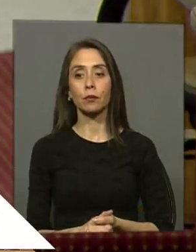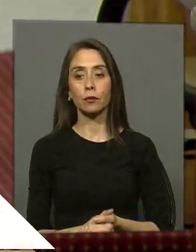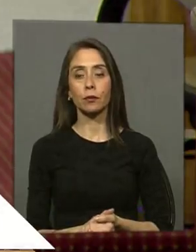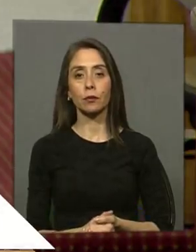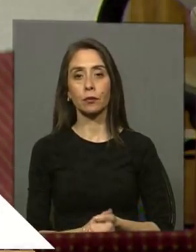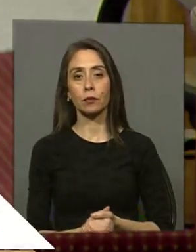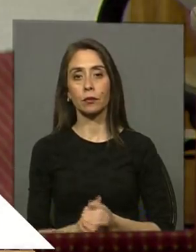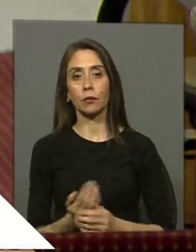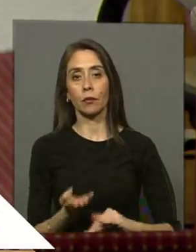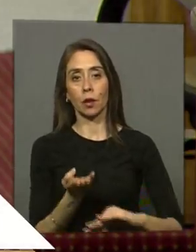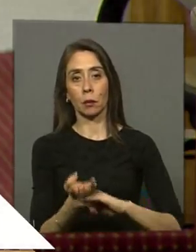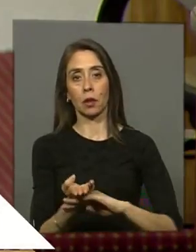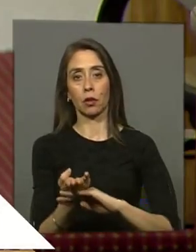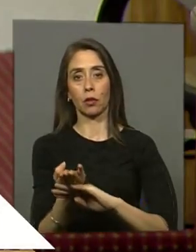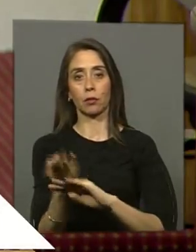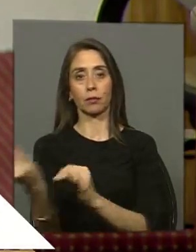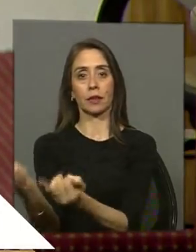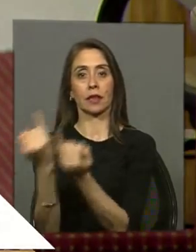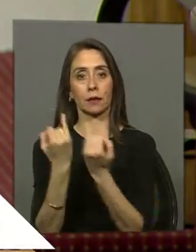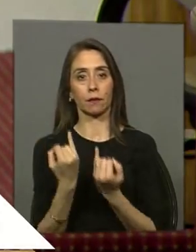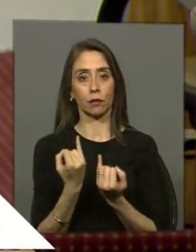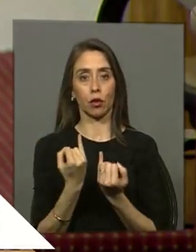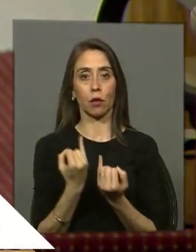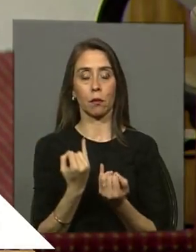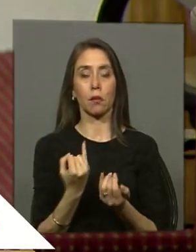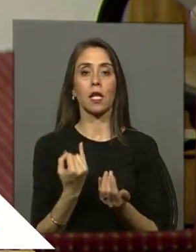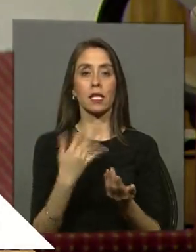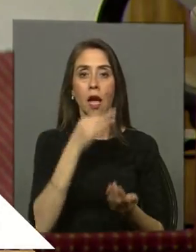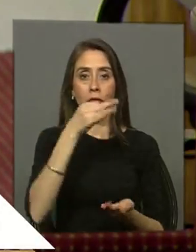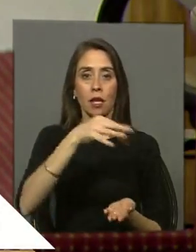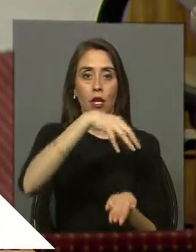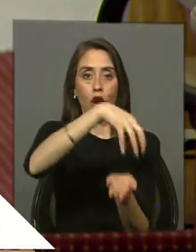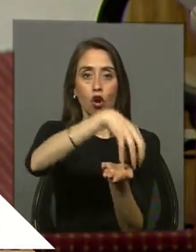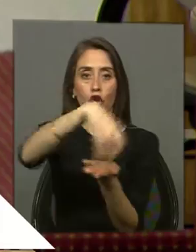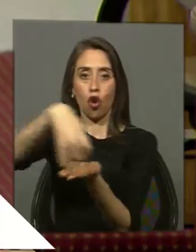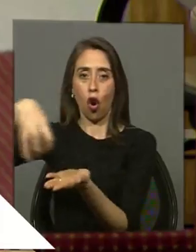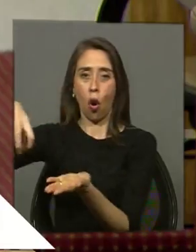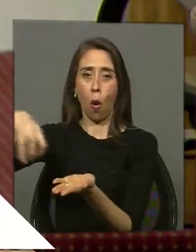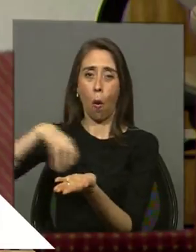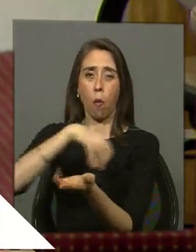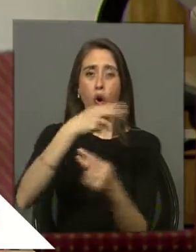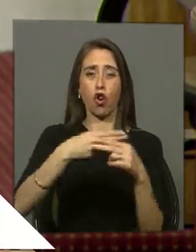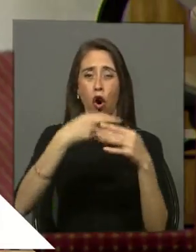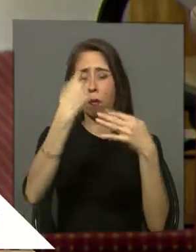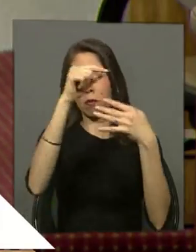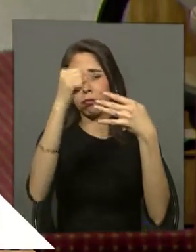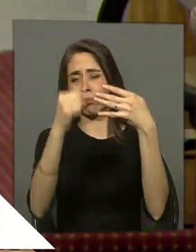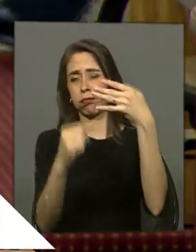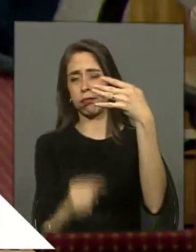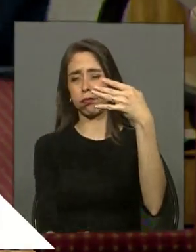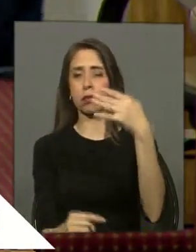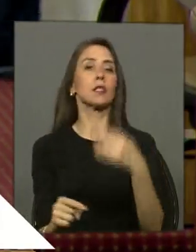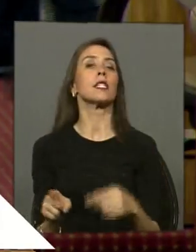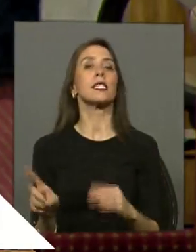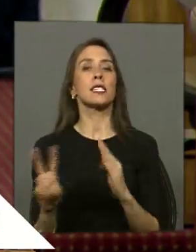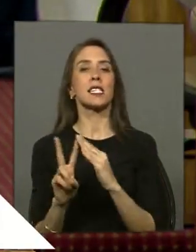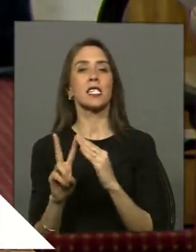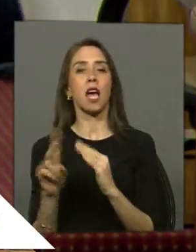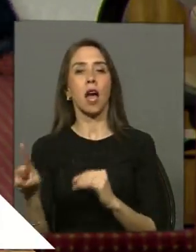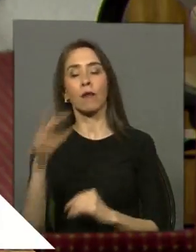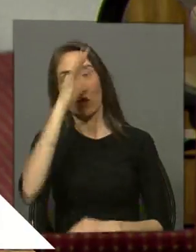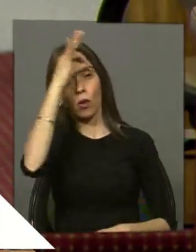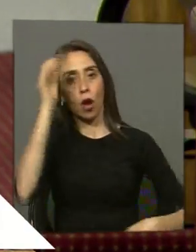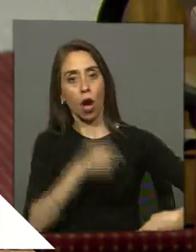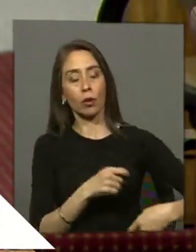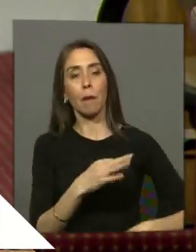solicito que se me informe de las comunas ya indicadas como también del Servio de la región de Araucanía y de la Secretaría General Ministerial